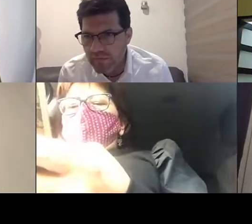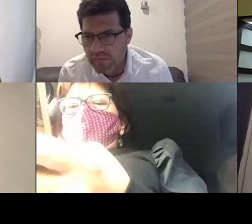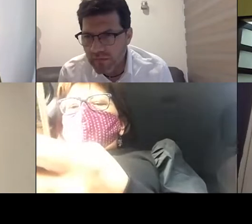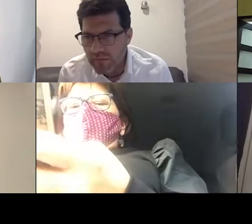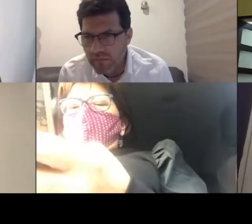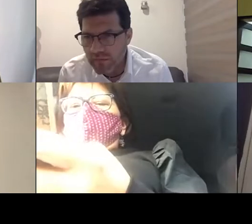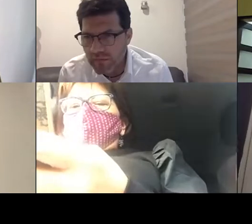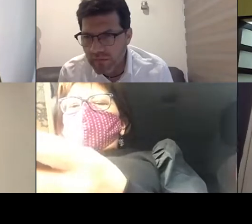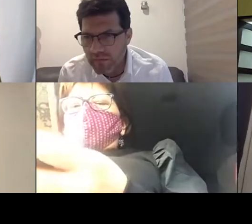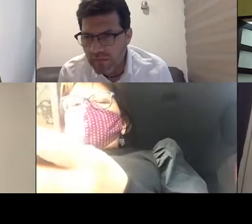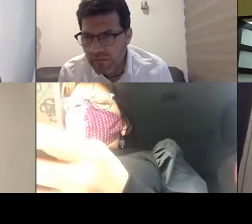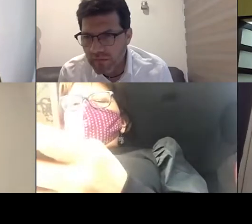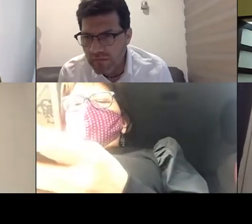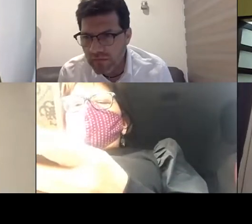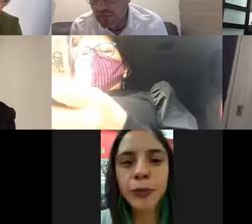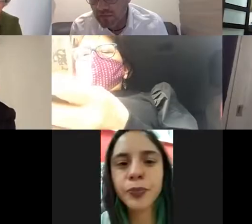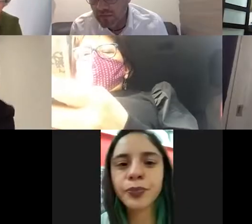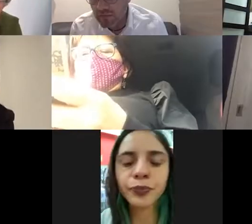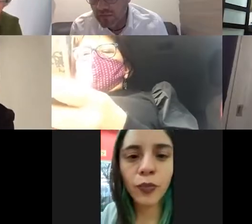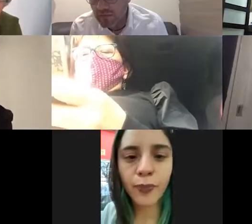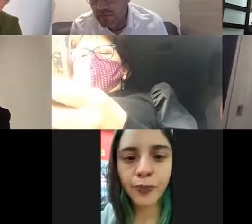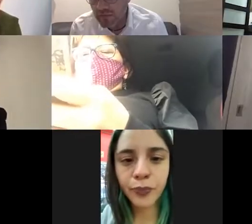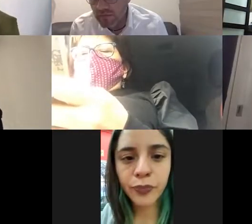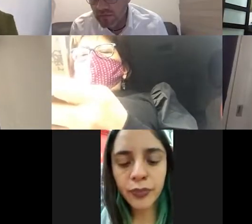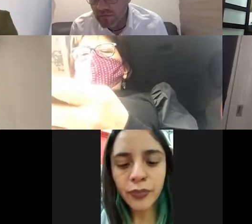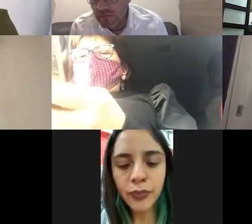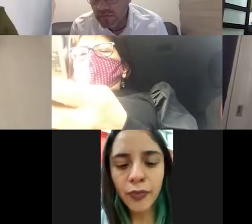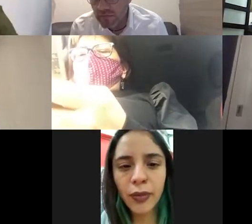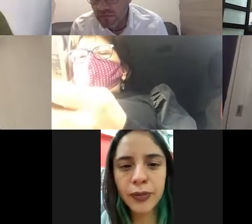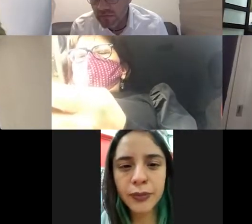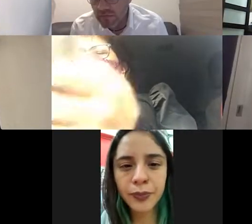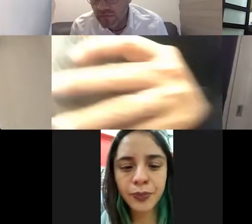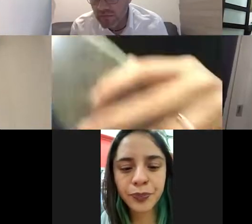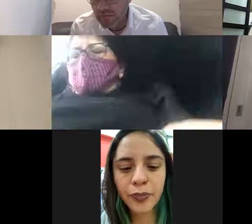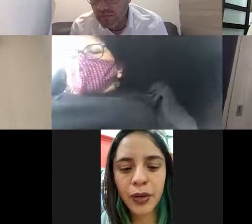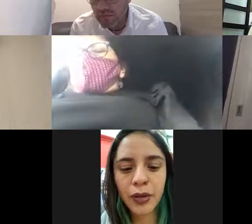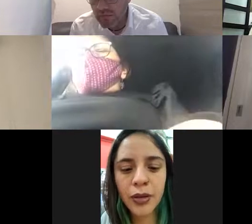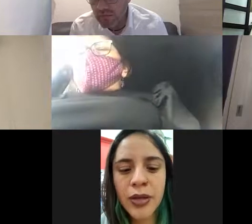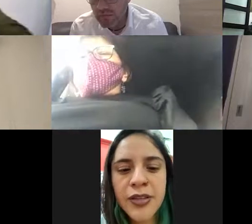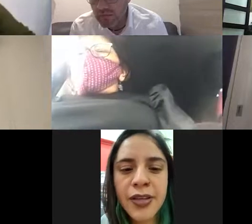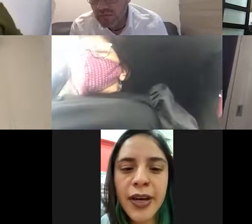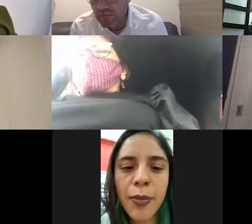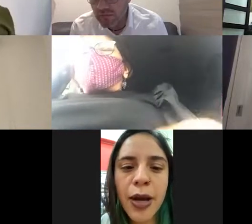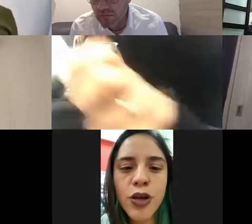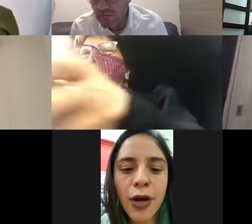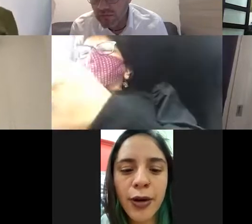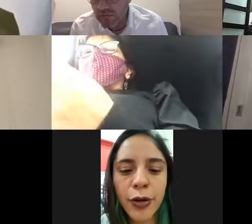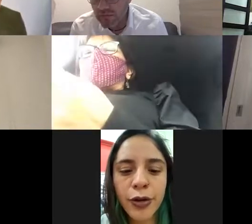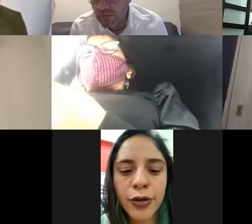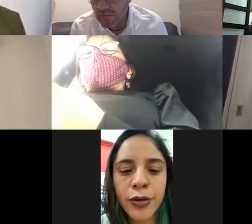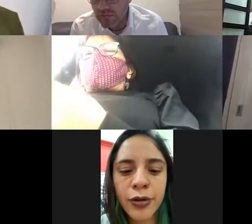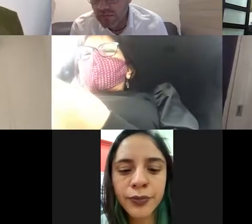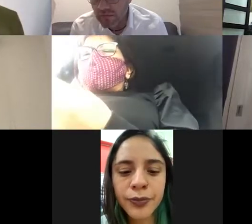Armando Donatío González Case. Donatío Hugo González, a favor. Diputada Circe Camacho Bastida. Circe Camacho, a